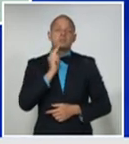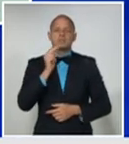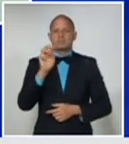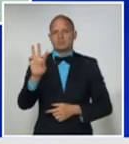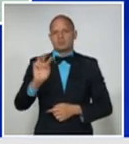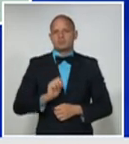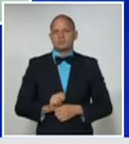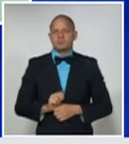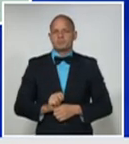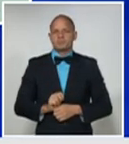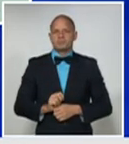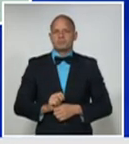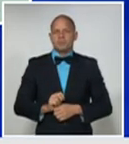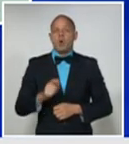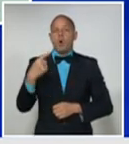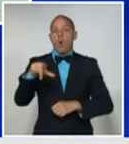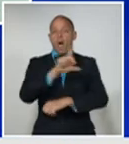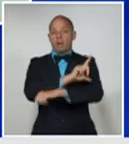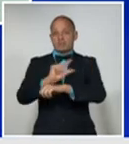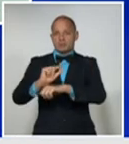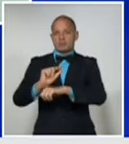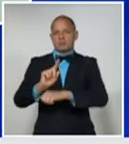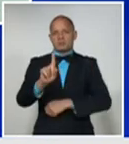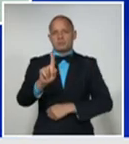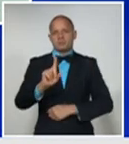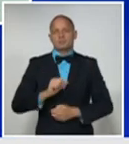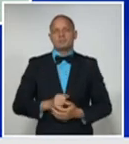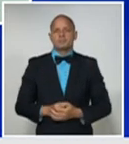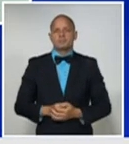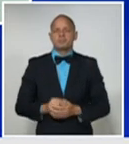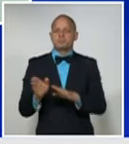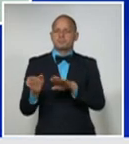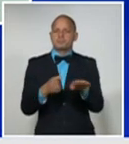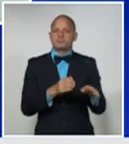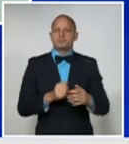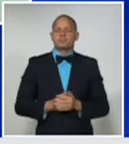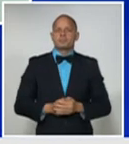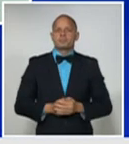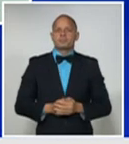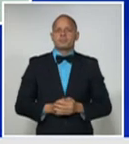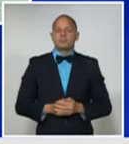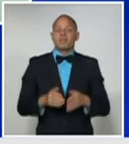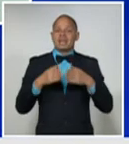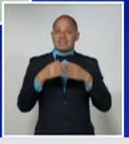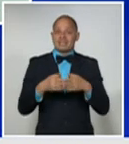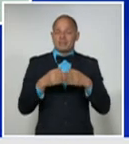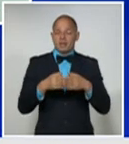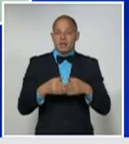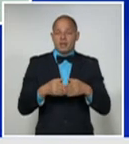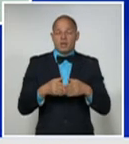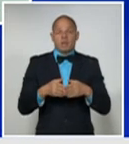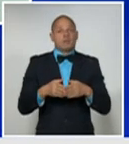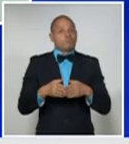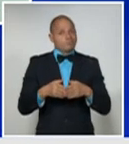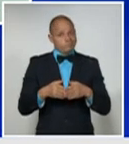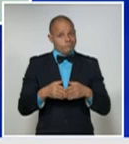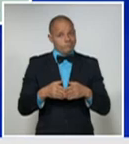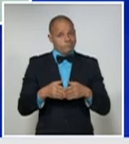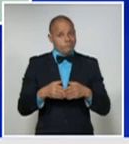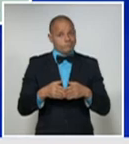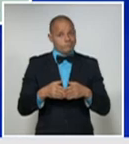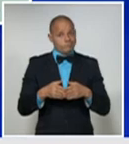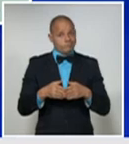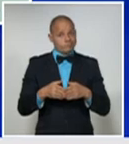el municipio de Antilla con 1. Granma, provincia que